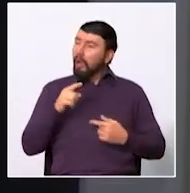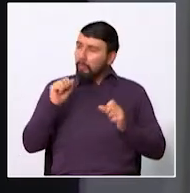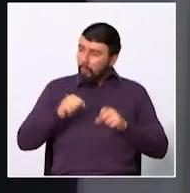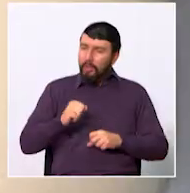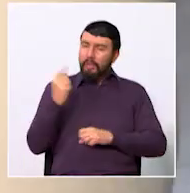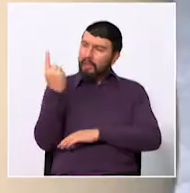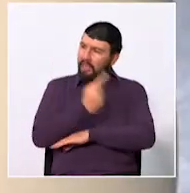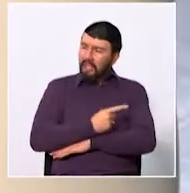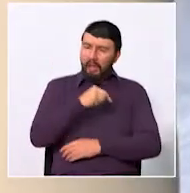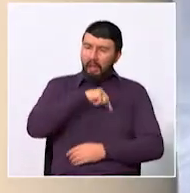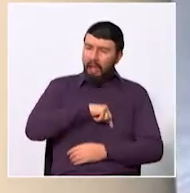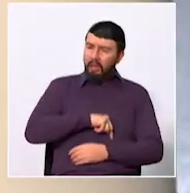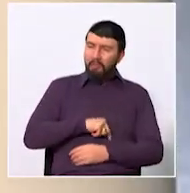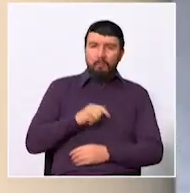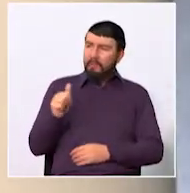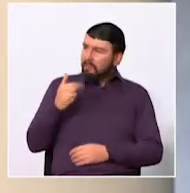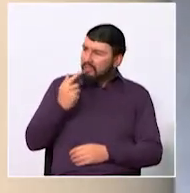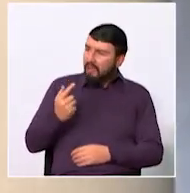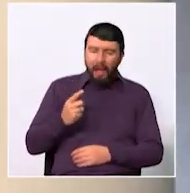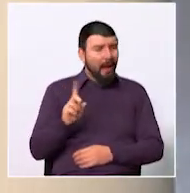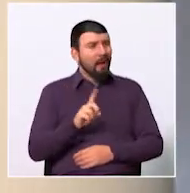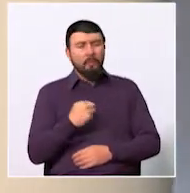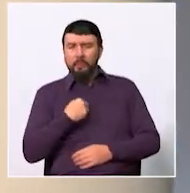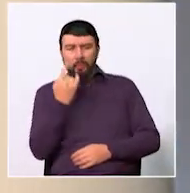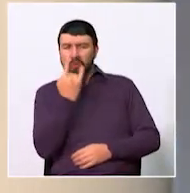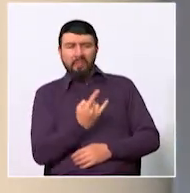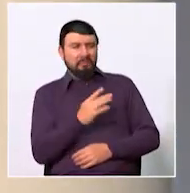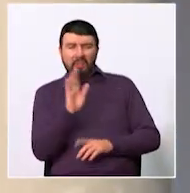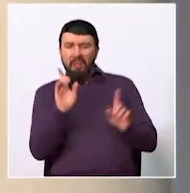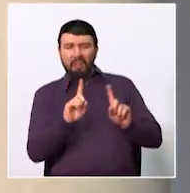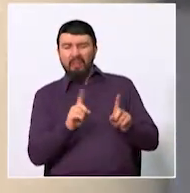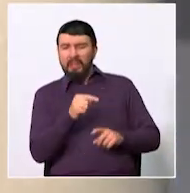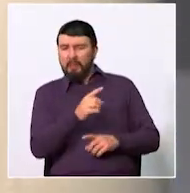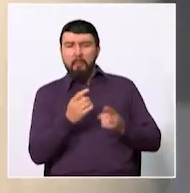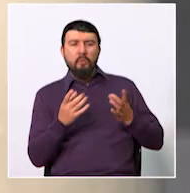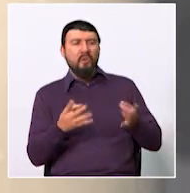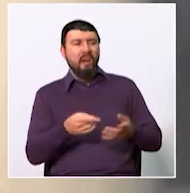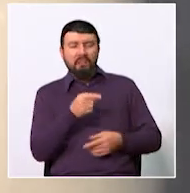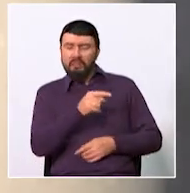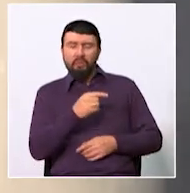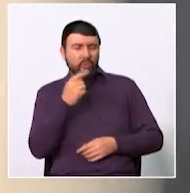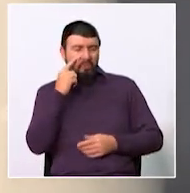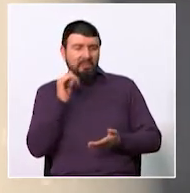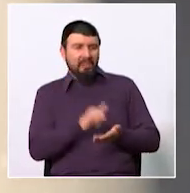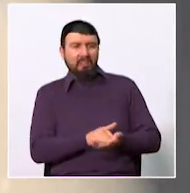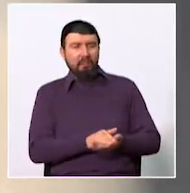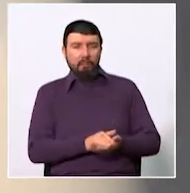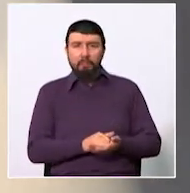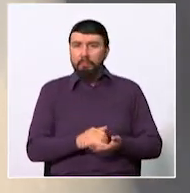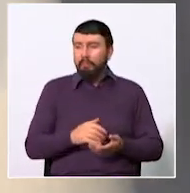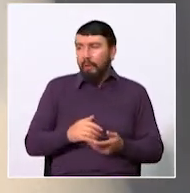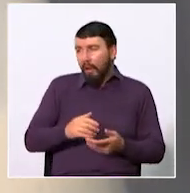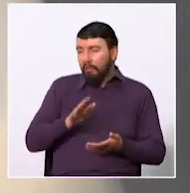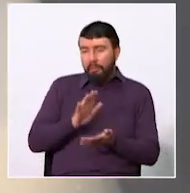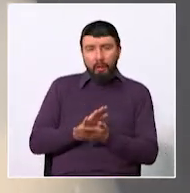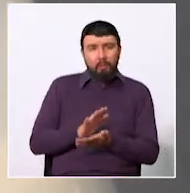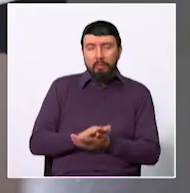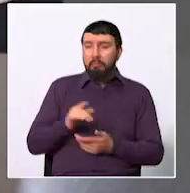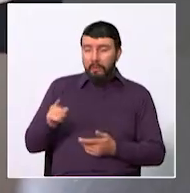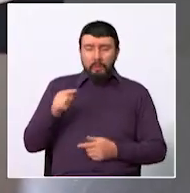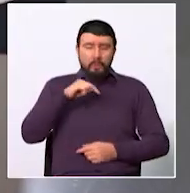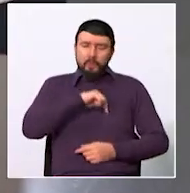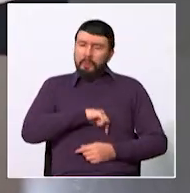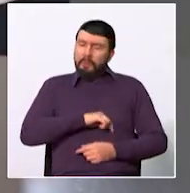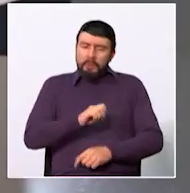a mí no me interesa que no respeta los ciertos de las cosas de la gente él estará muy bien desde la parte